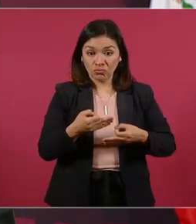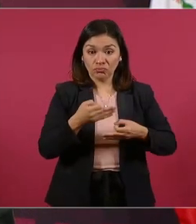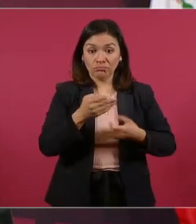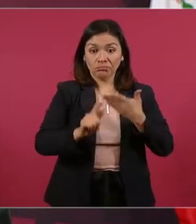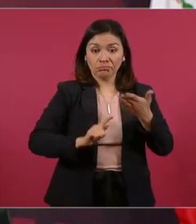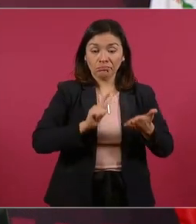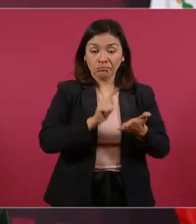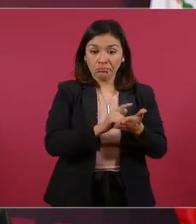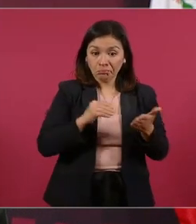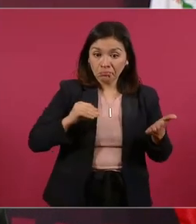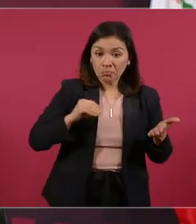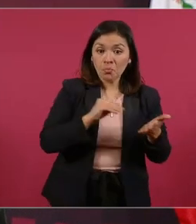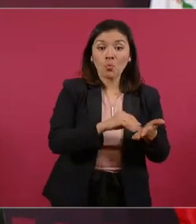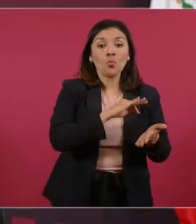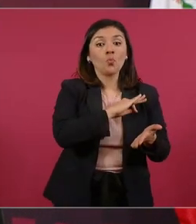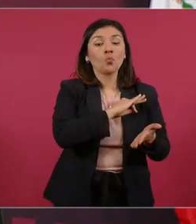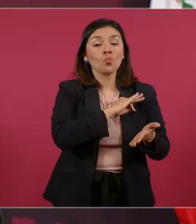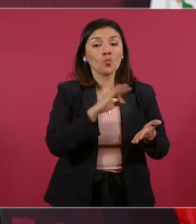para